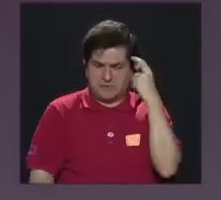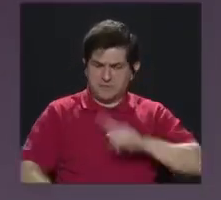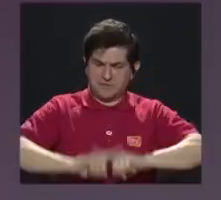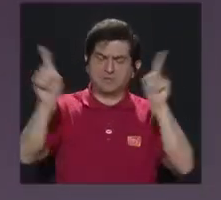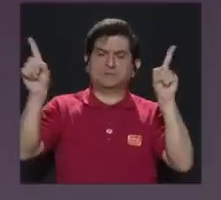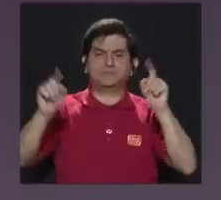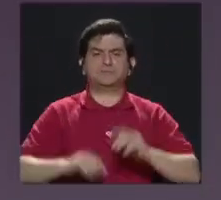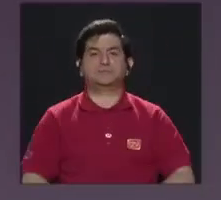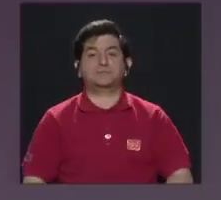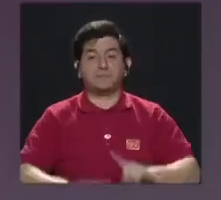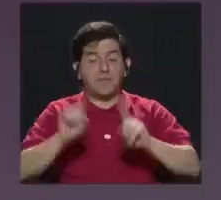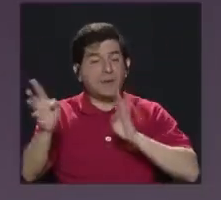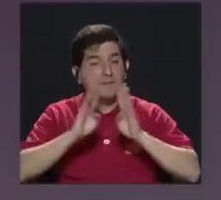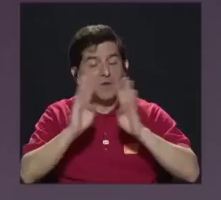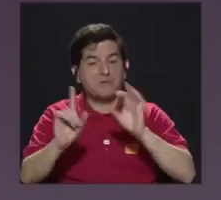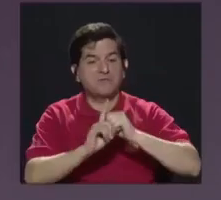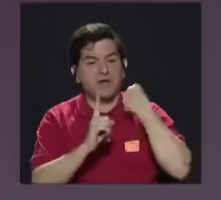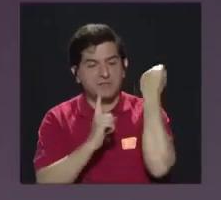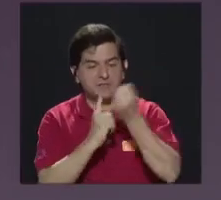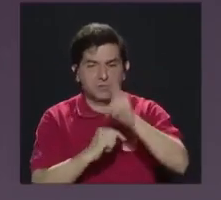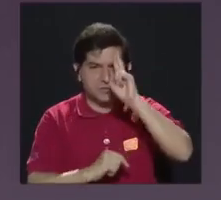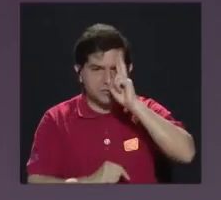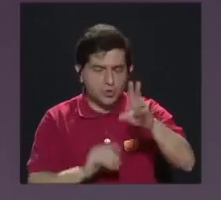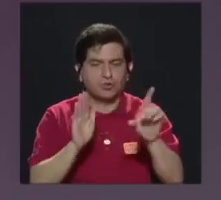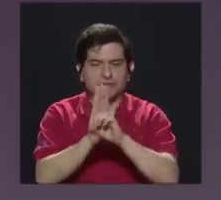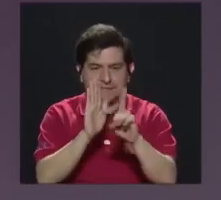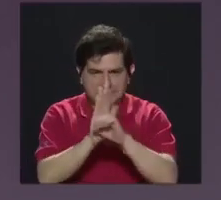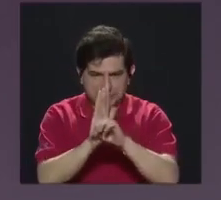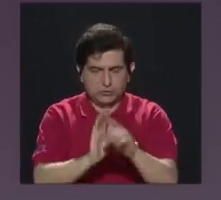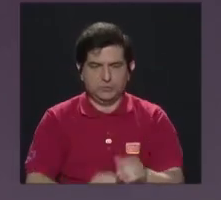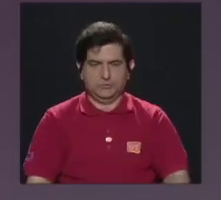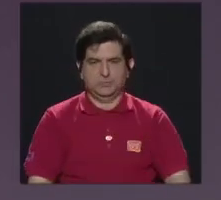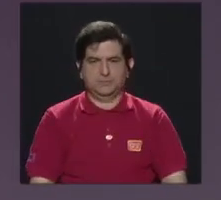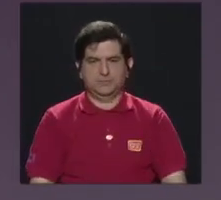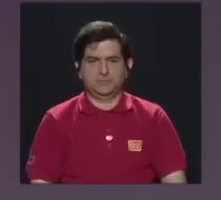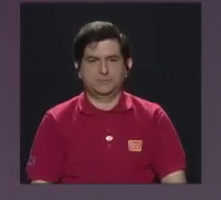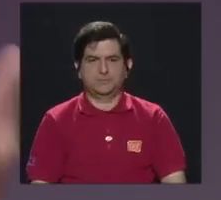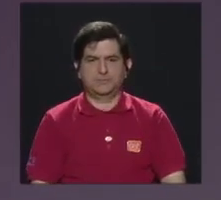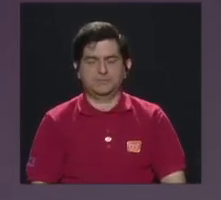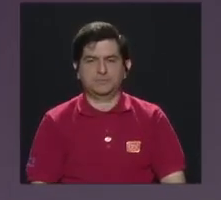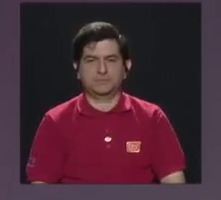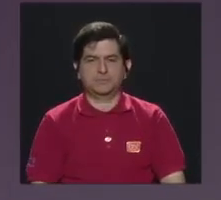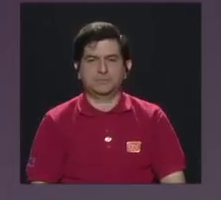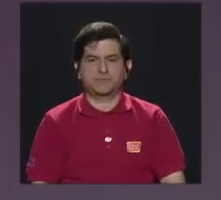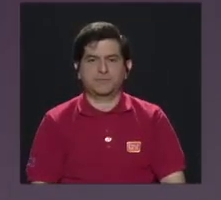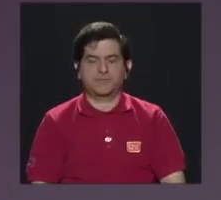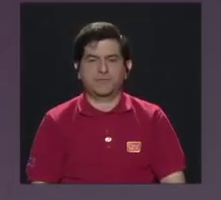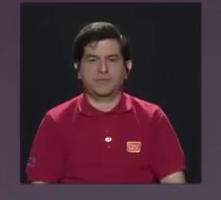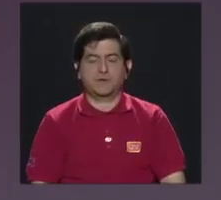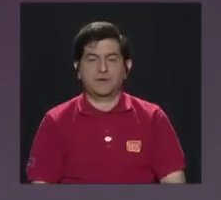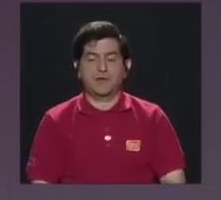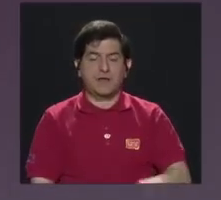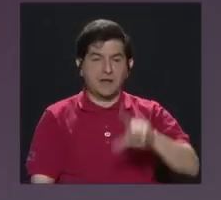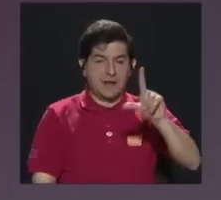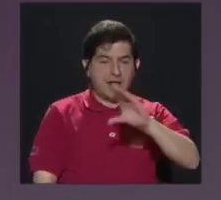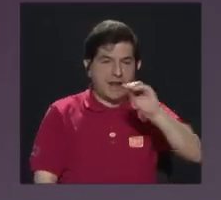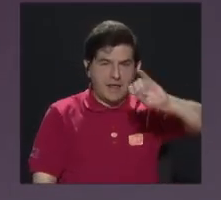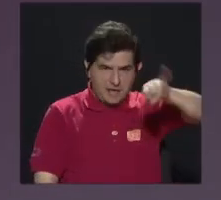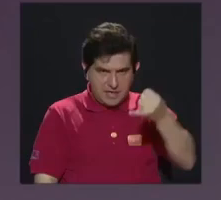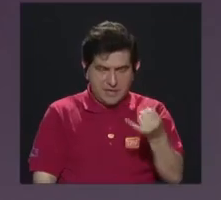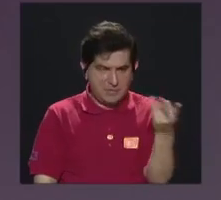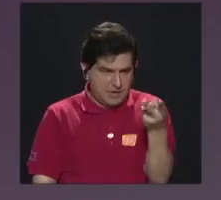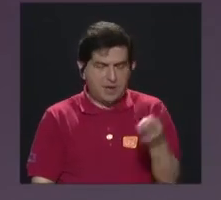embargo, estamos hablando de un asunto de reconocimiento de derechos. Entonces, el que la ley ya se estén casadas,